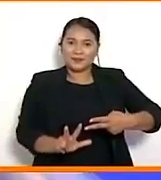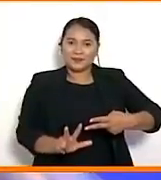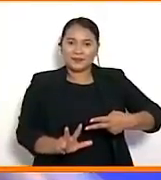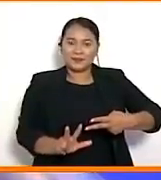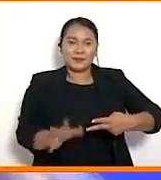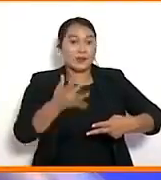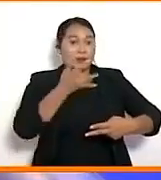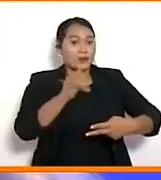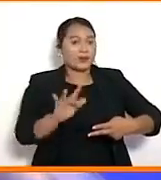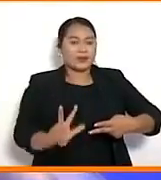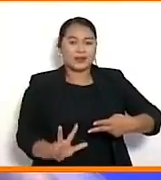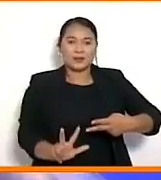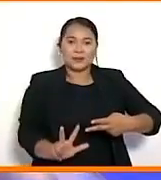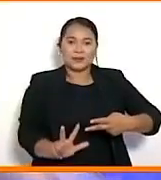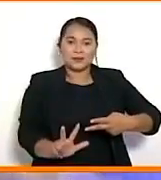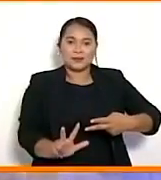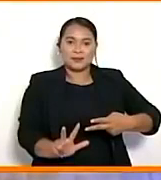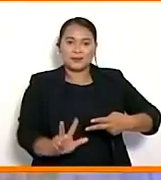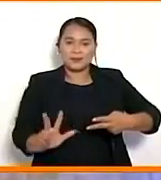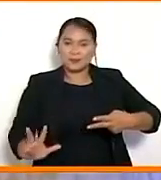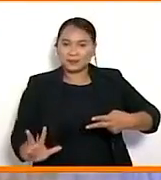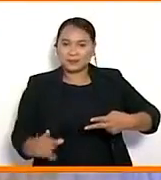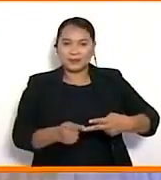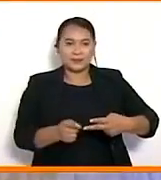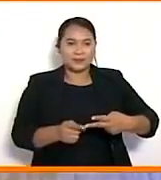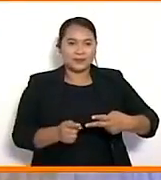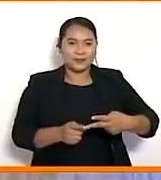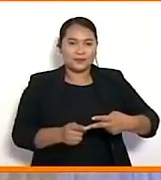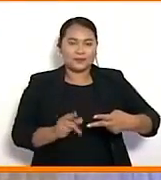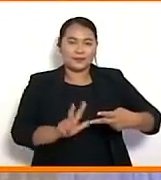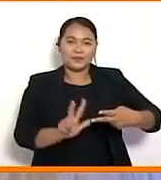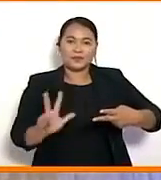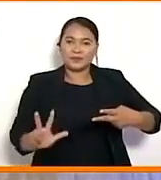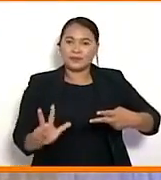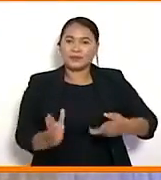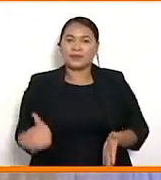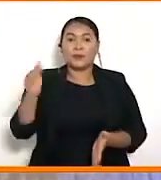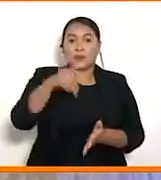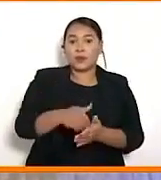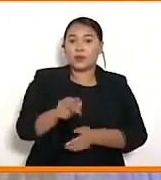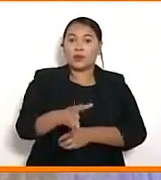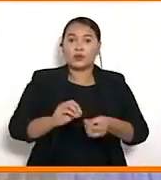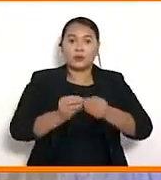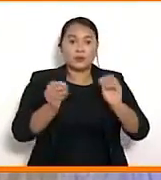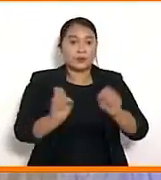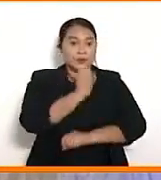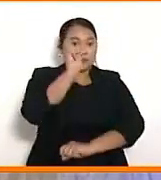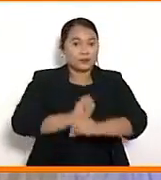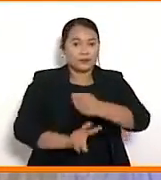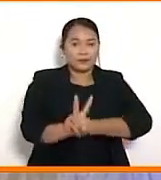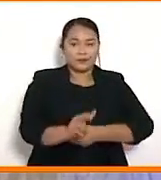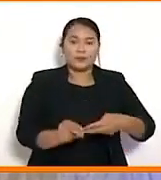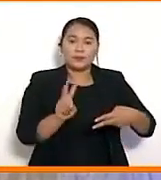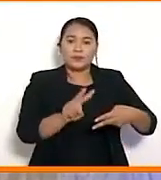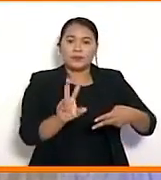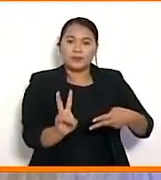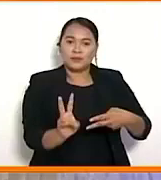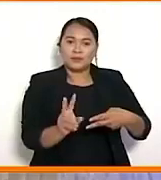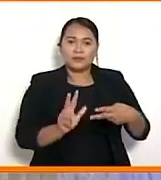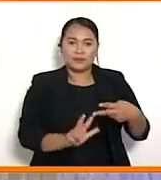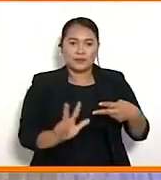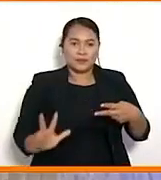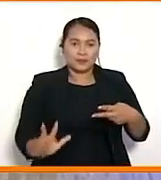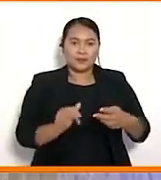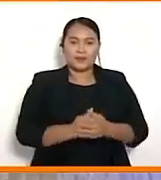suerte, porque este es el 3, el segundo número ganador es el 33, los números ganadores en premiados son el 27 y el